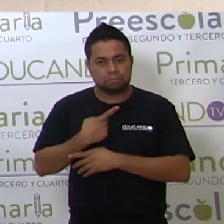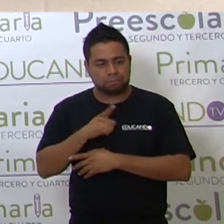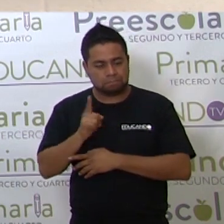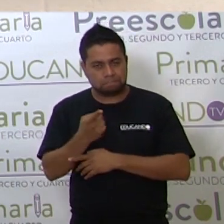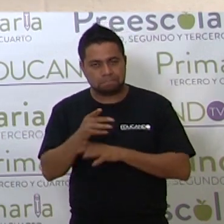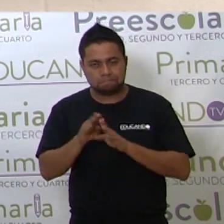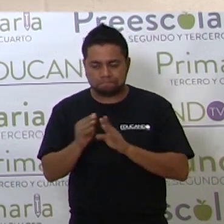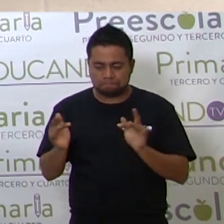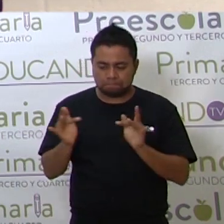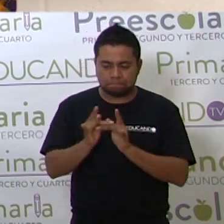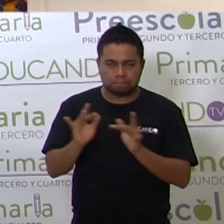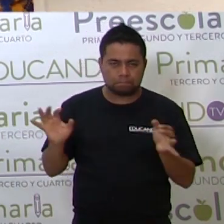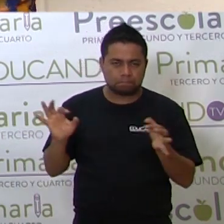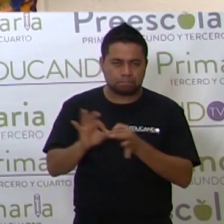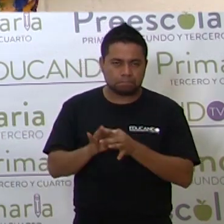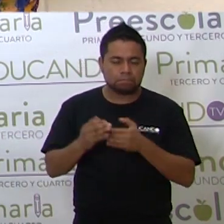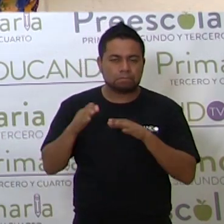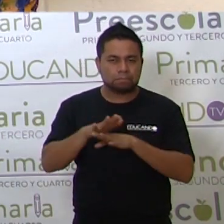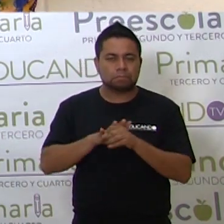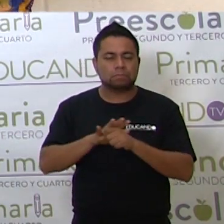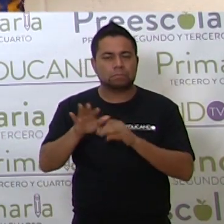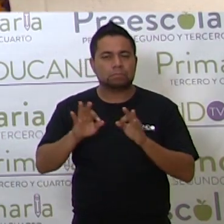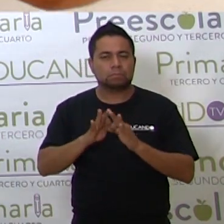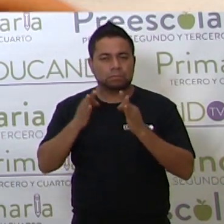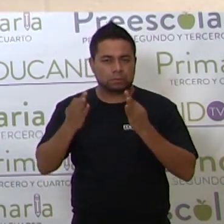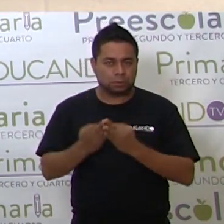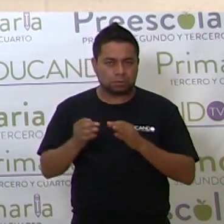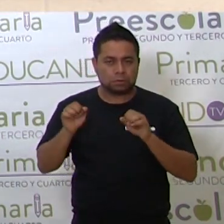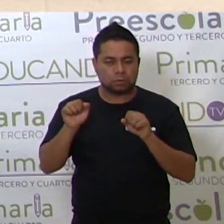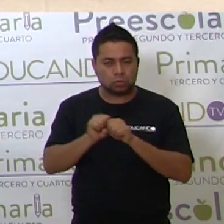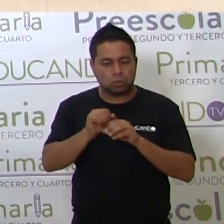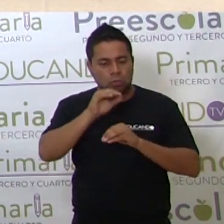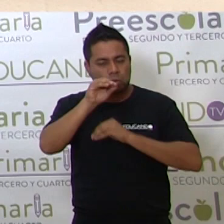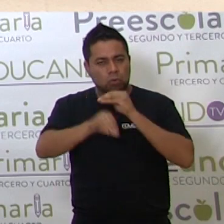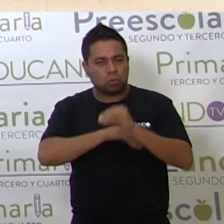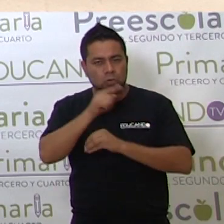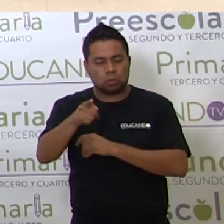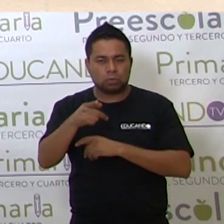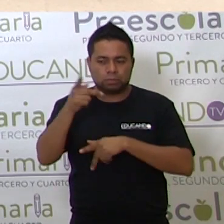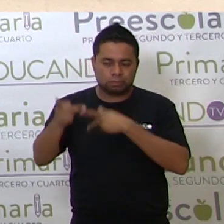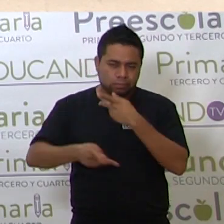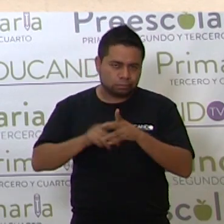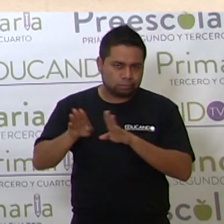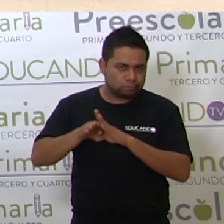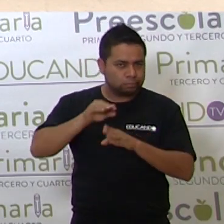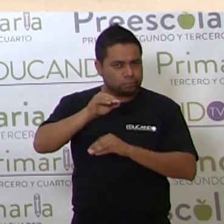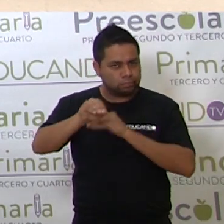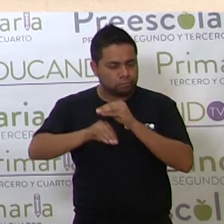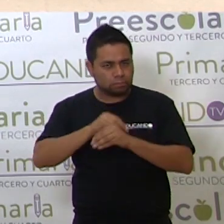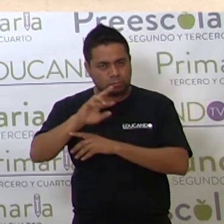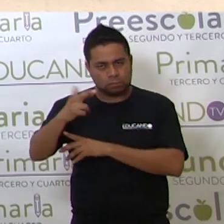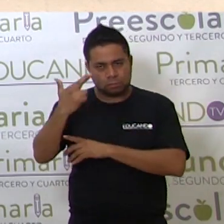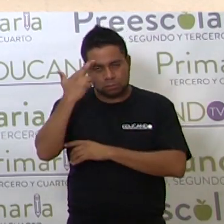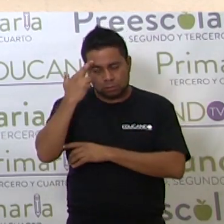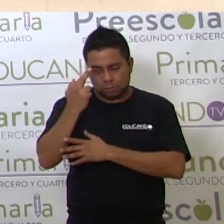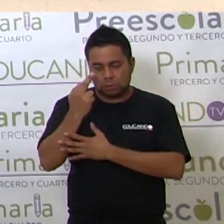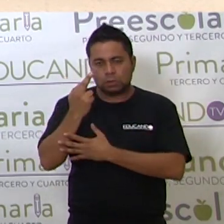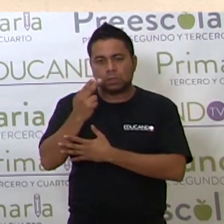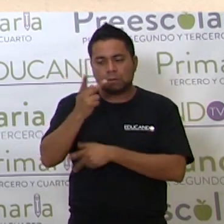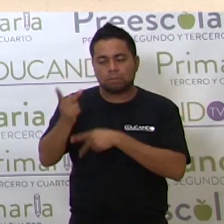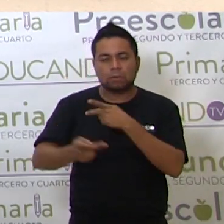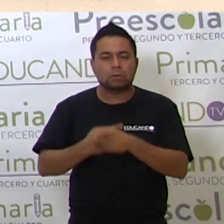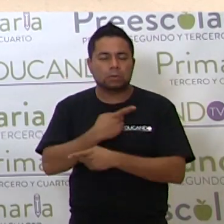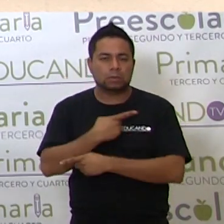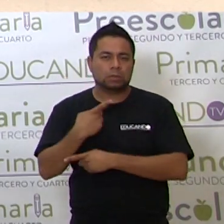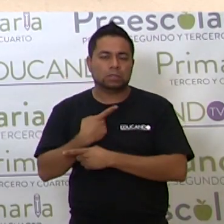empático muy enfático en las formas en cómo estructuras tus preguntas recuerda que las preguntas tienen que